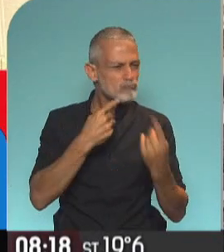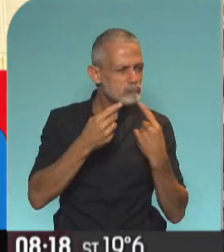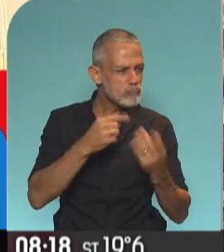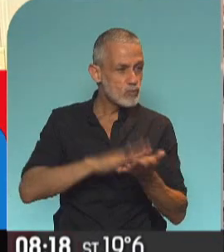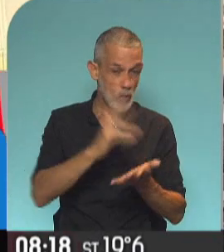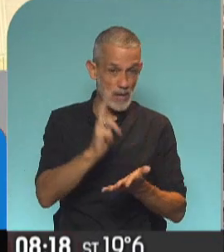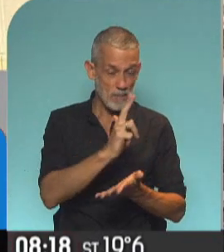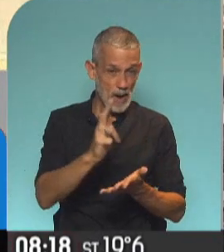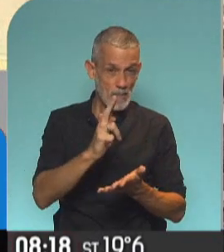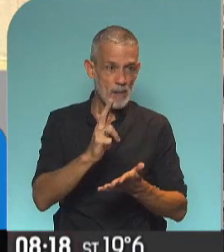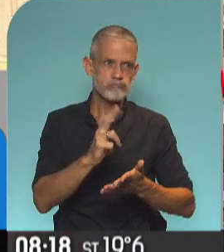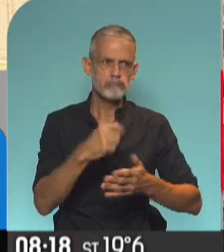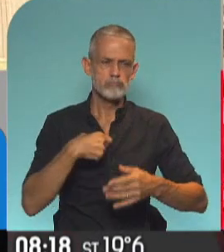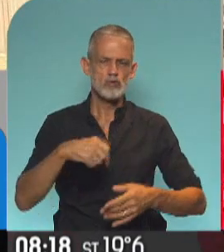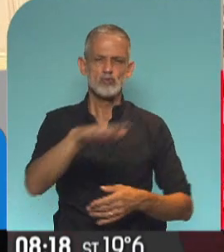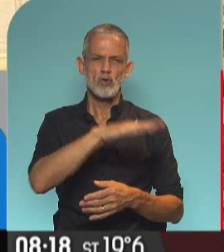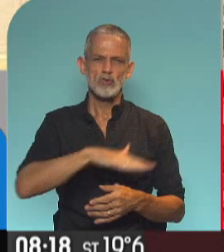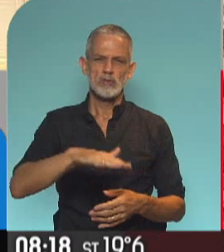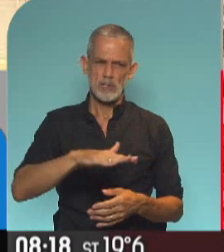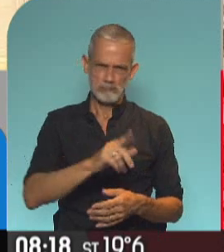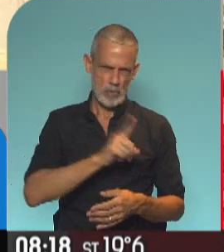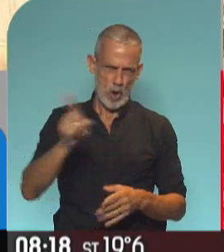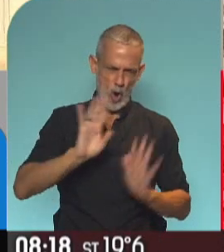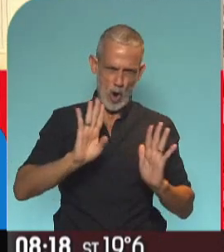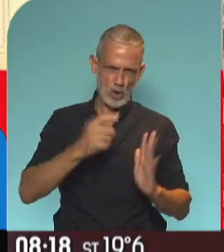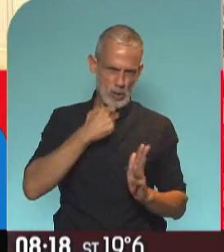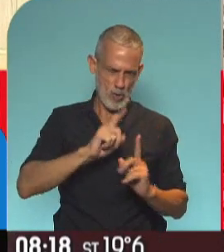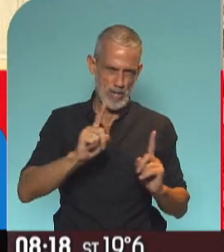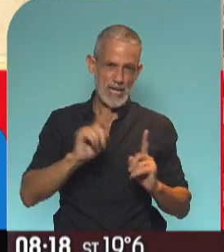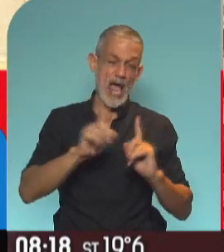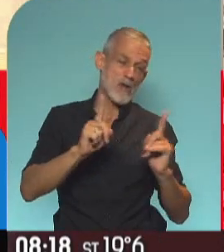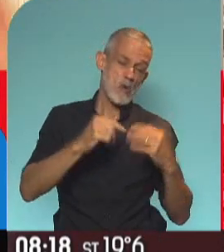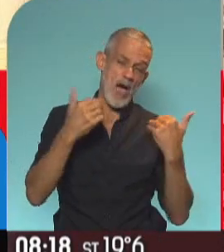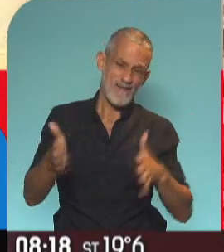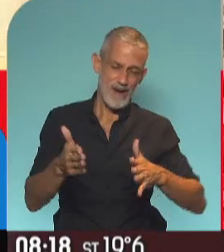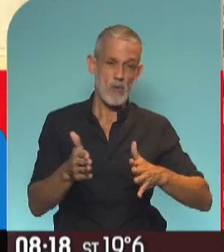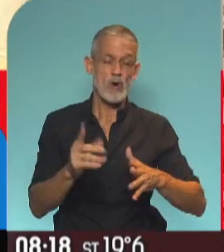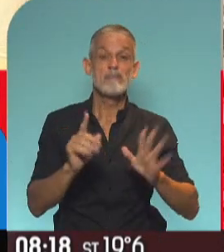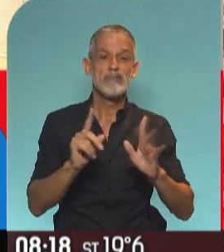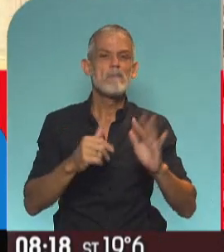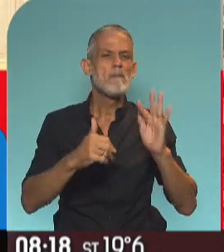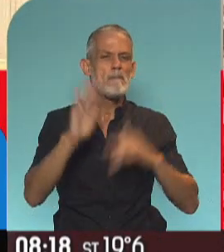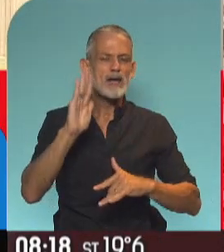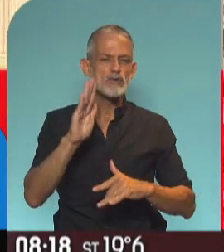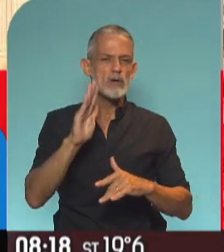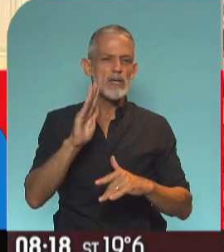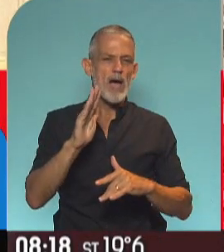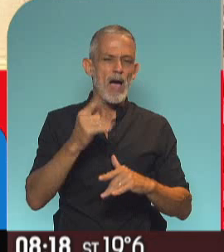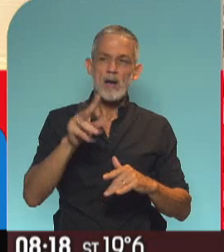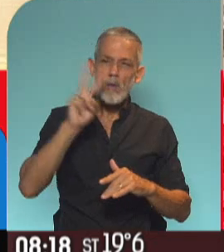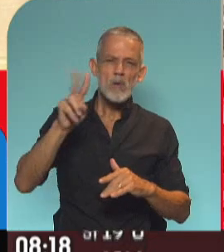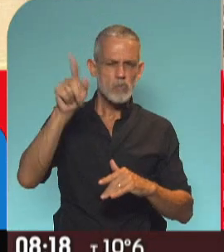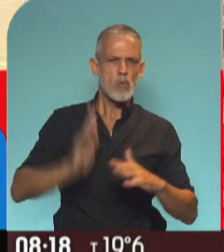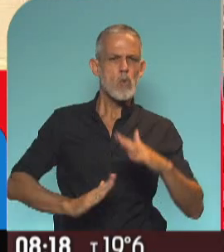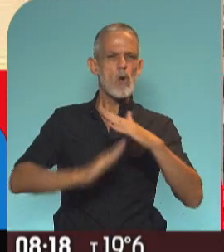hay una porción de la sociedad argentina que está muy en contra, otra que está a favor y una mayoría que lo sigue viendo como un